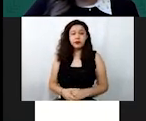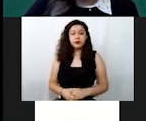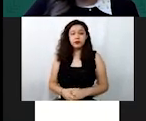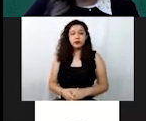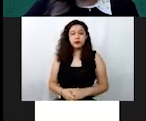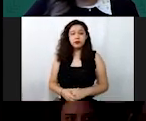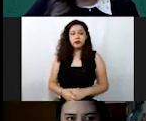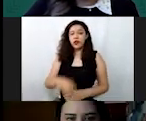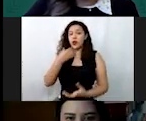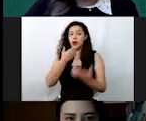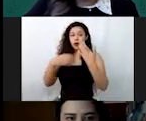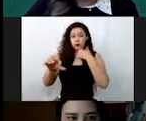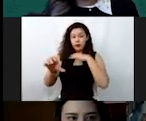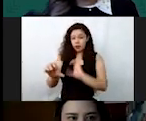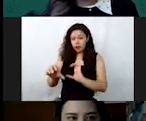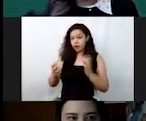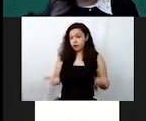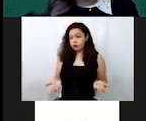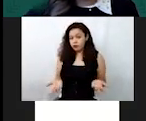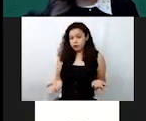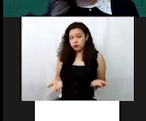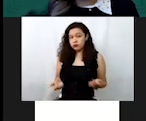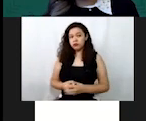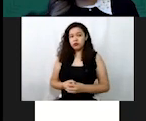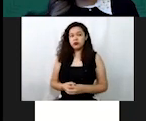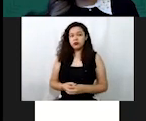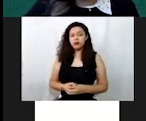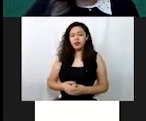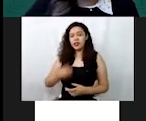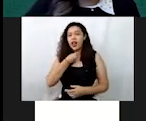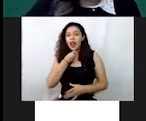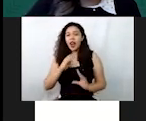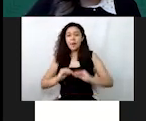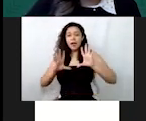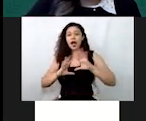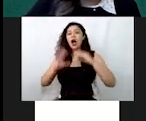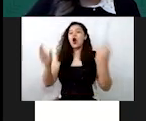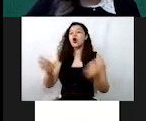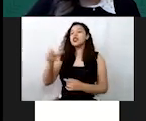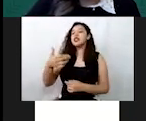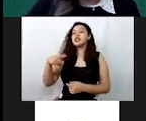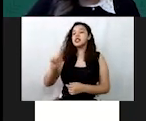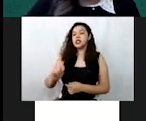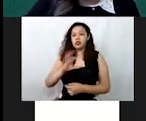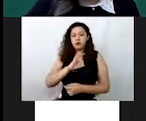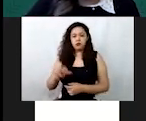¿Algún comentario? Ya sea que quieran tomar la palabra o por medio del chat.